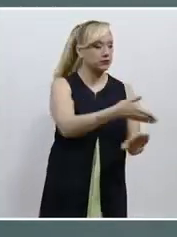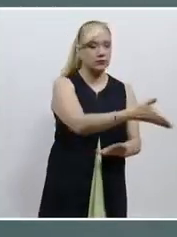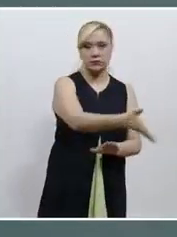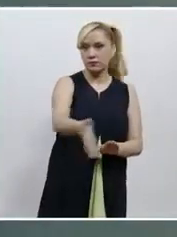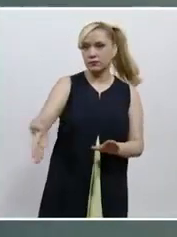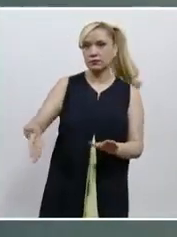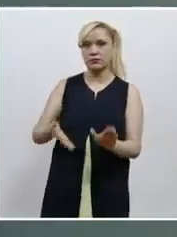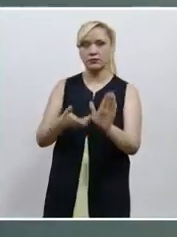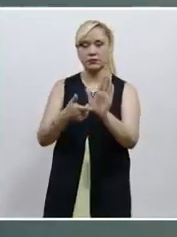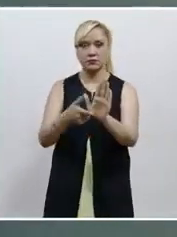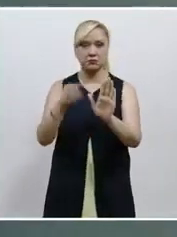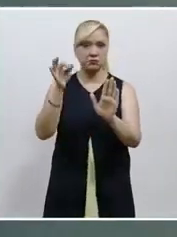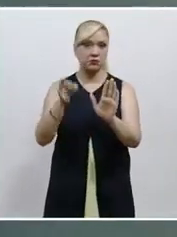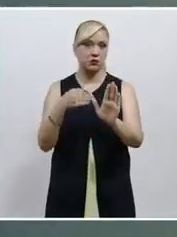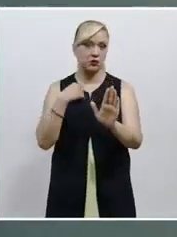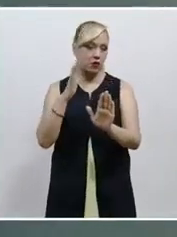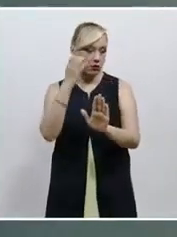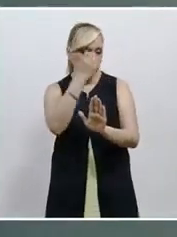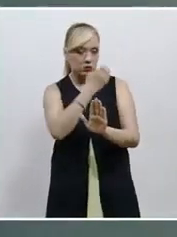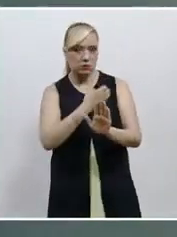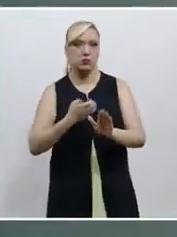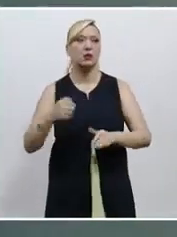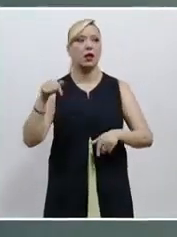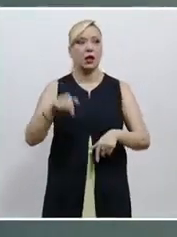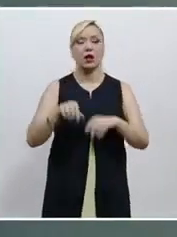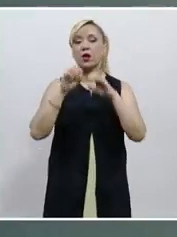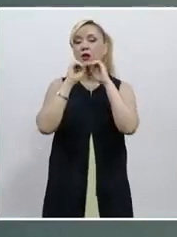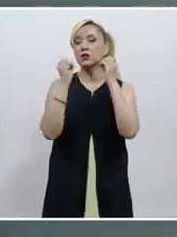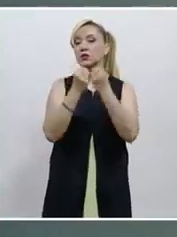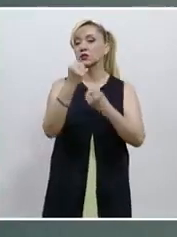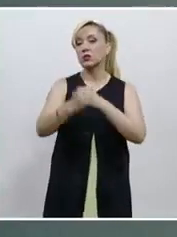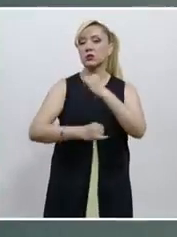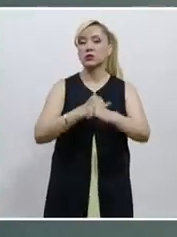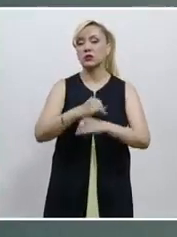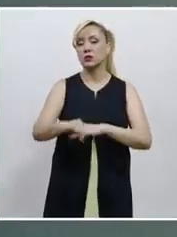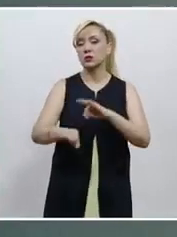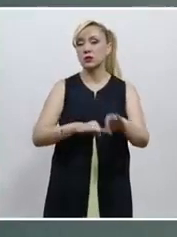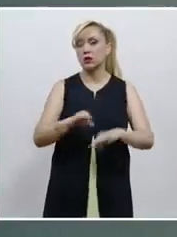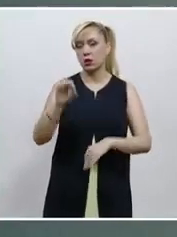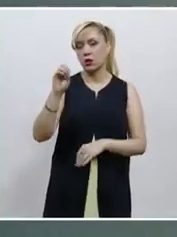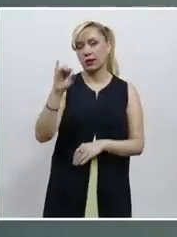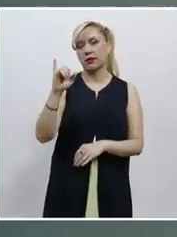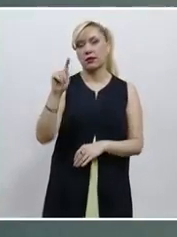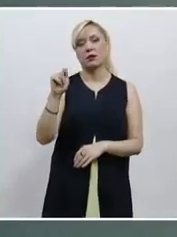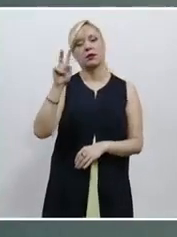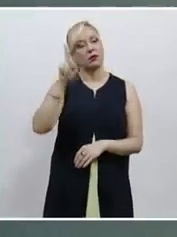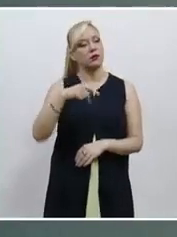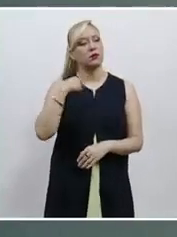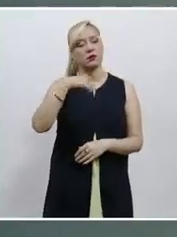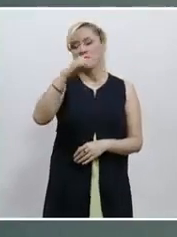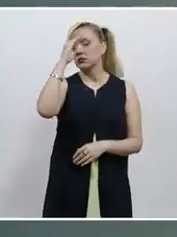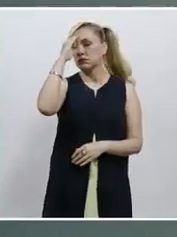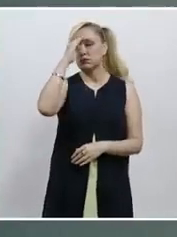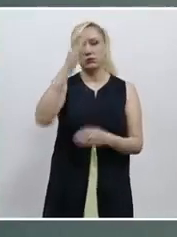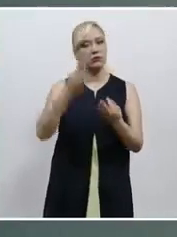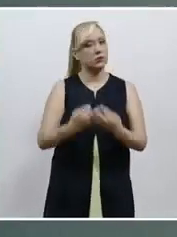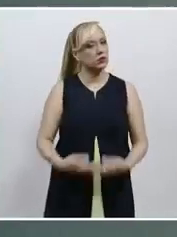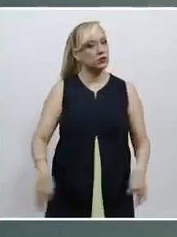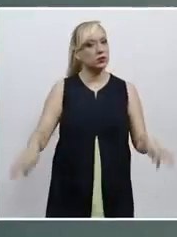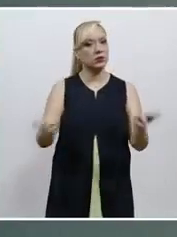tiempo debido. Desde la OIT creemos que la digitalización y la automatización de los procedimientos